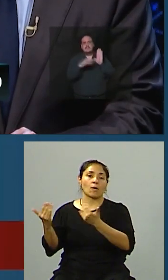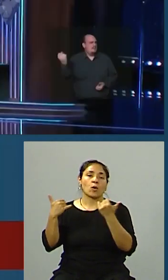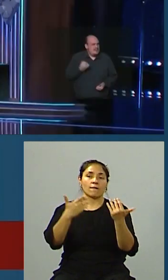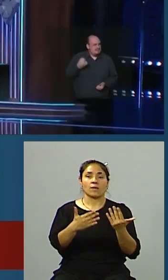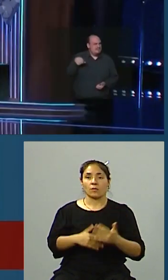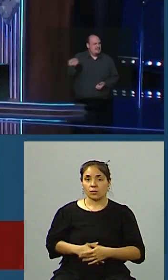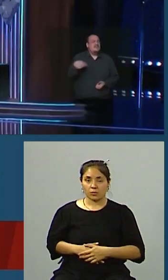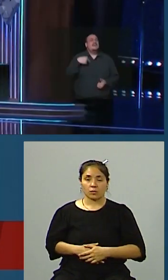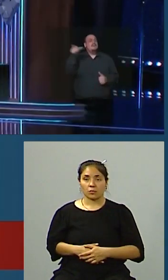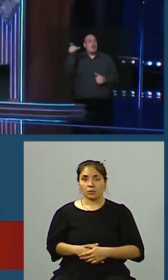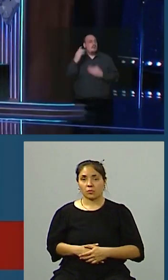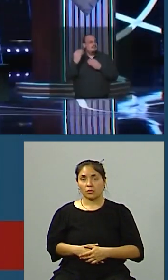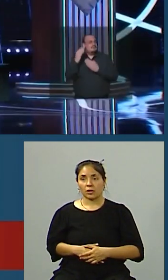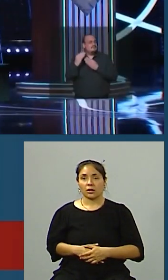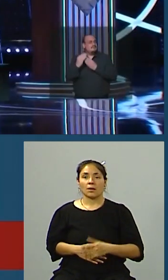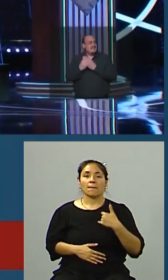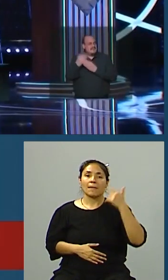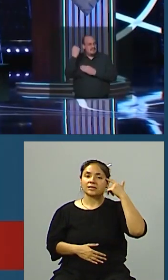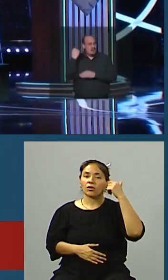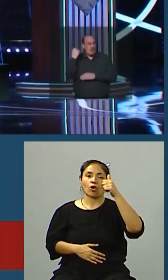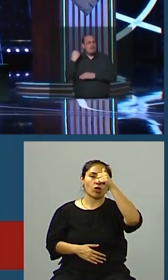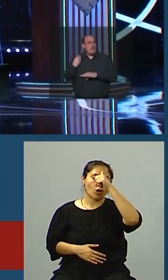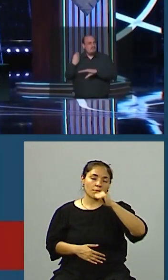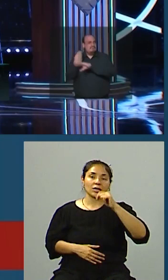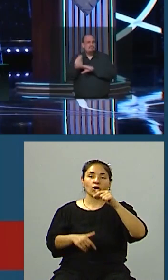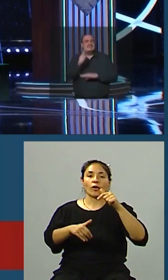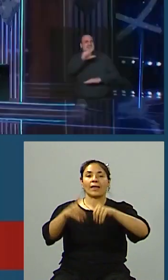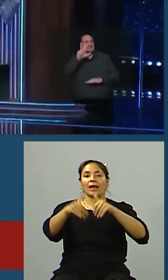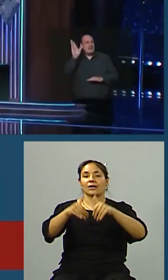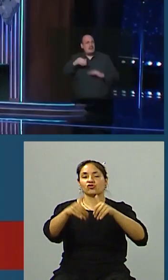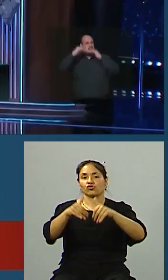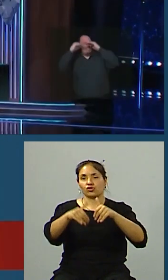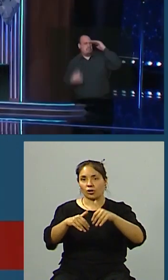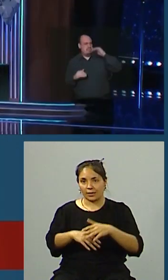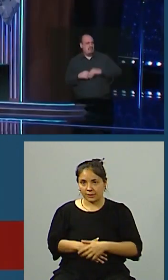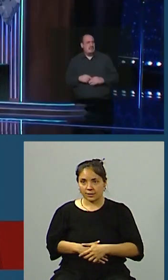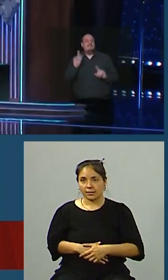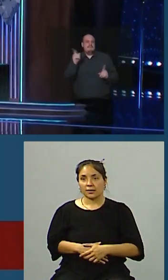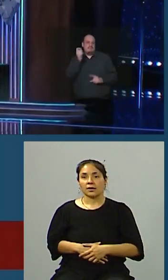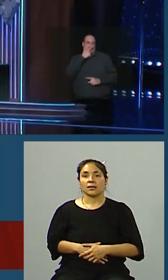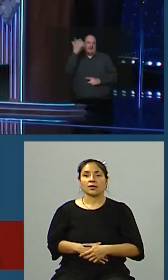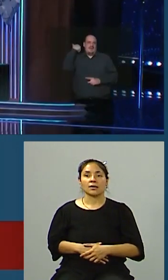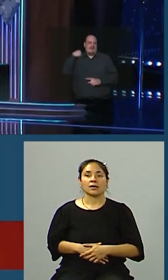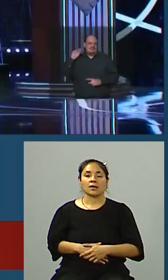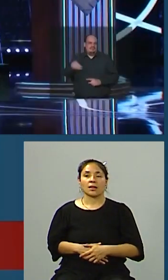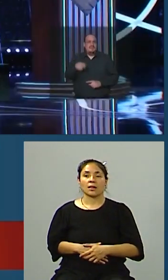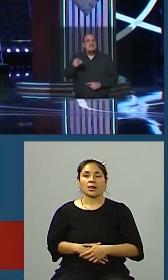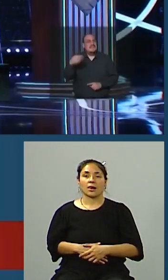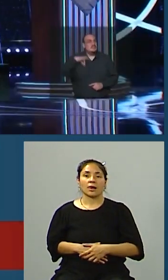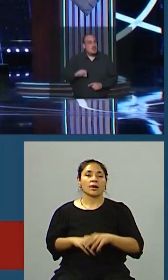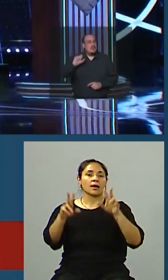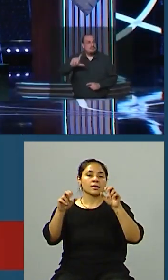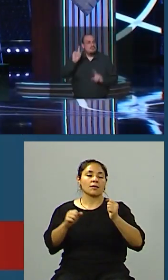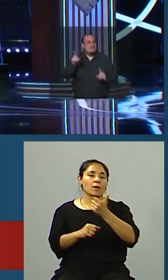de votar. Pensando en el domingo de elecciones, ¿cómo entendés que puede ser el tema del recuento de